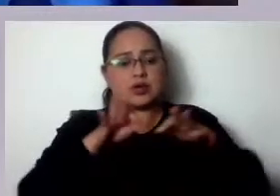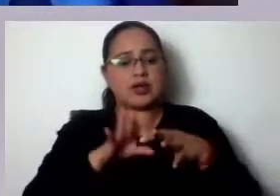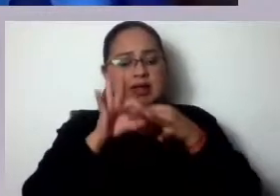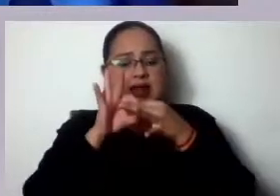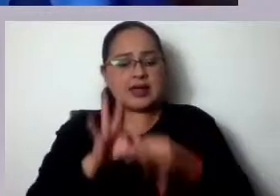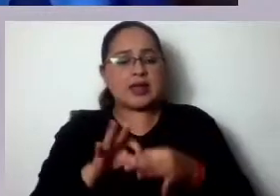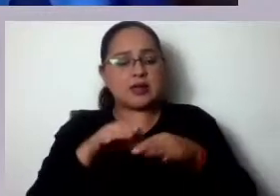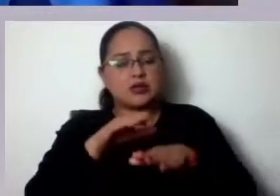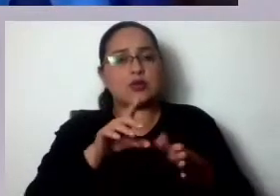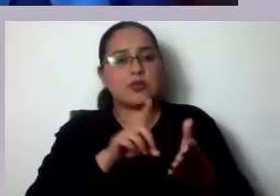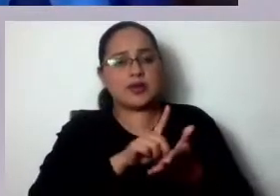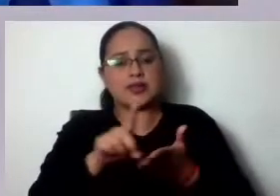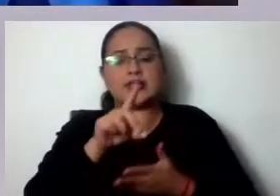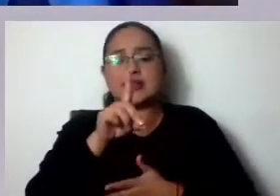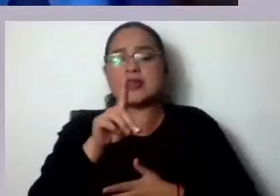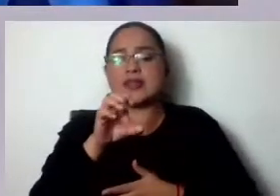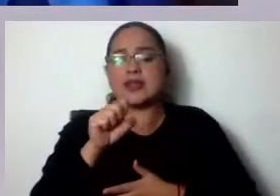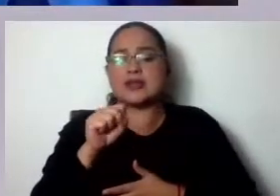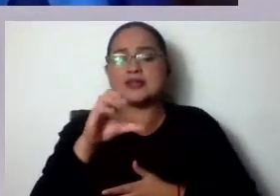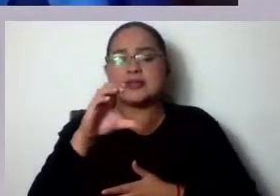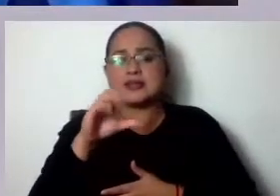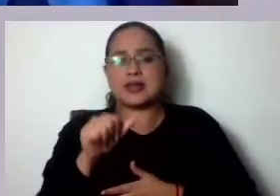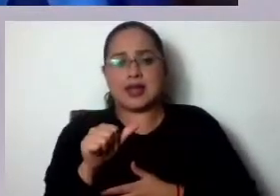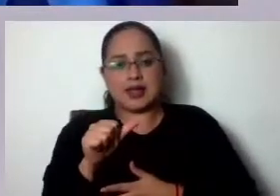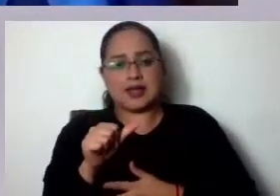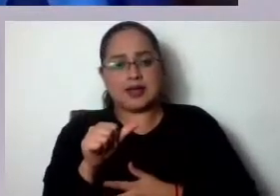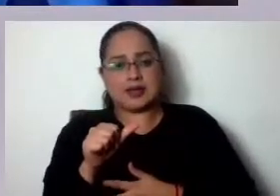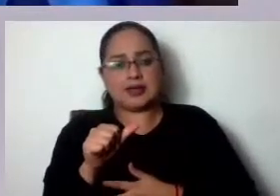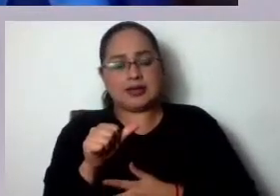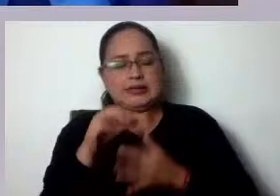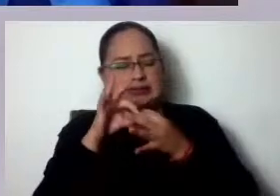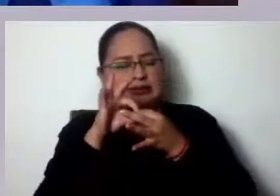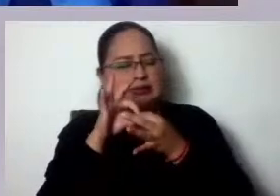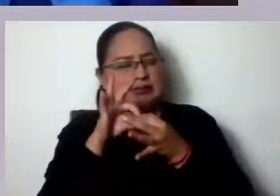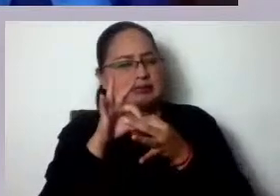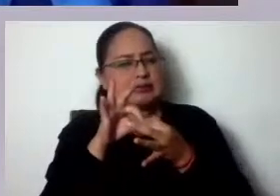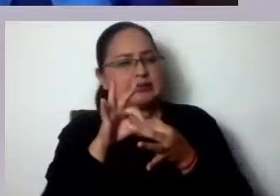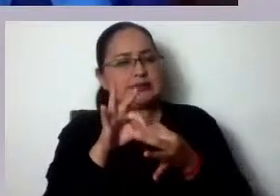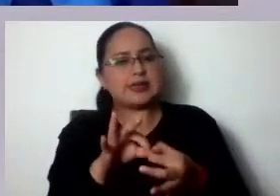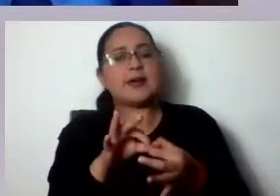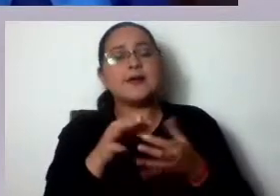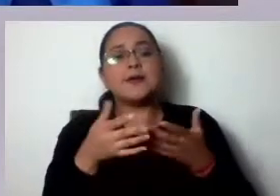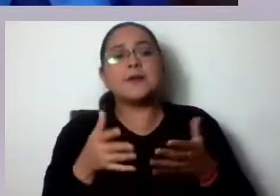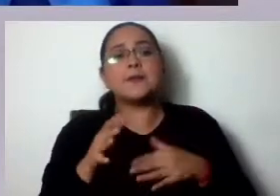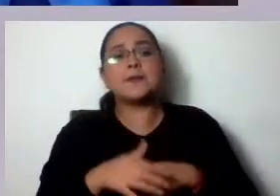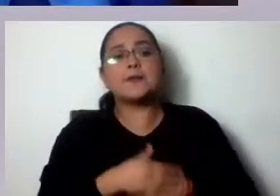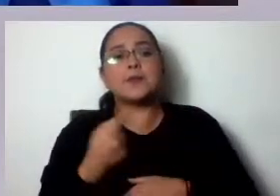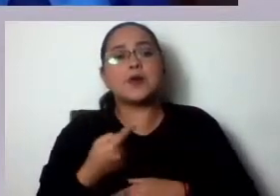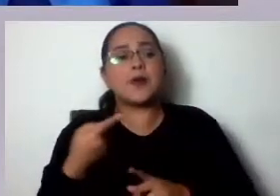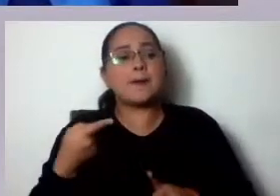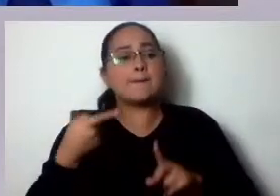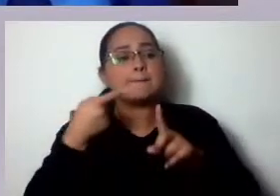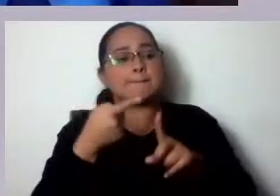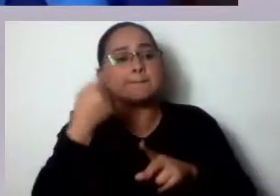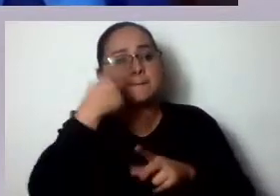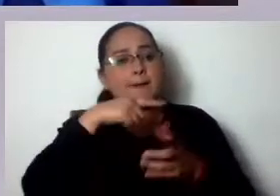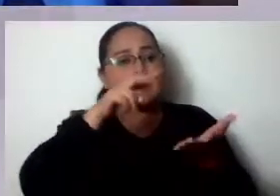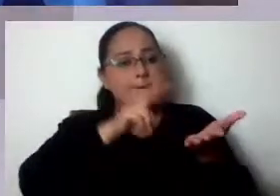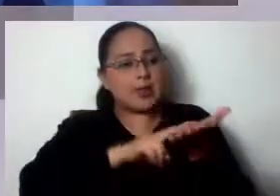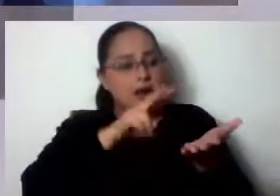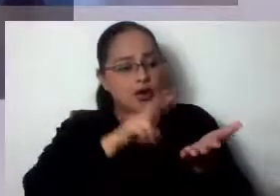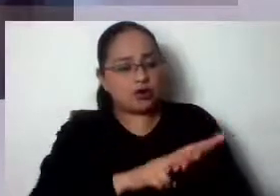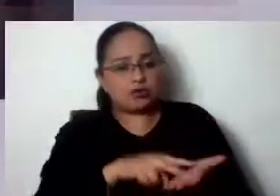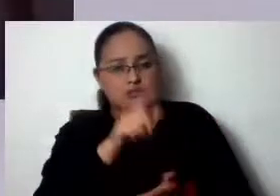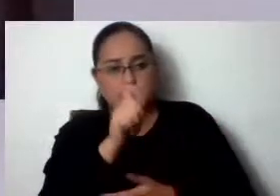económicos sociales culturales y ambientales con la finalidad de hacer patente que no